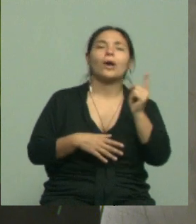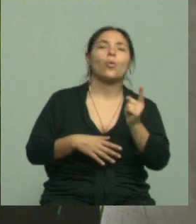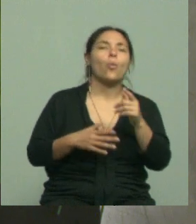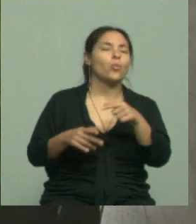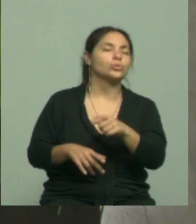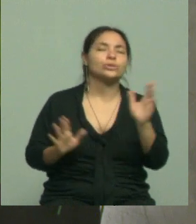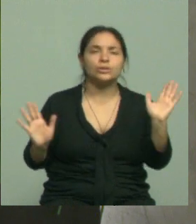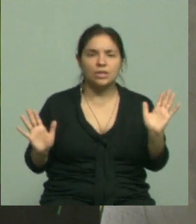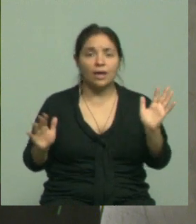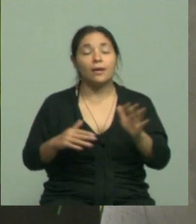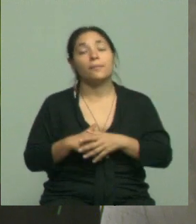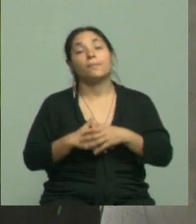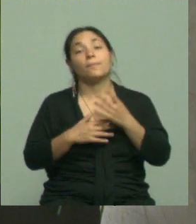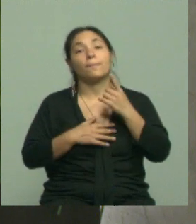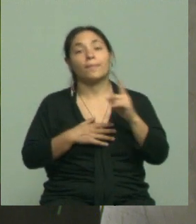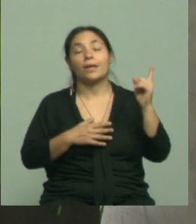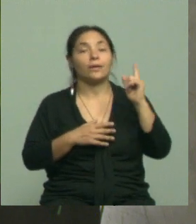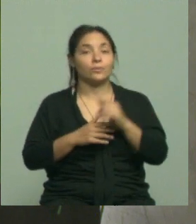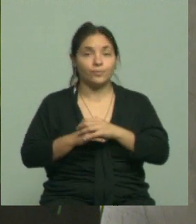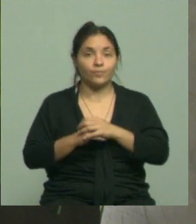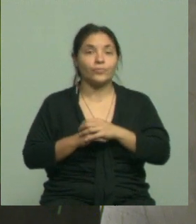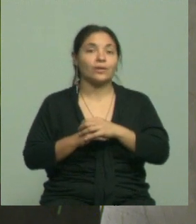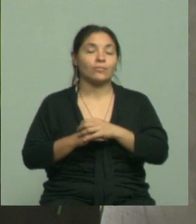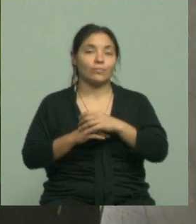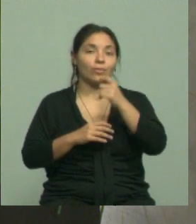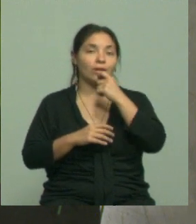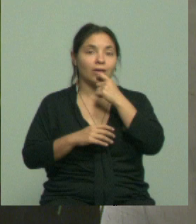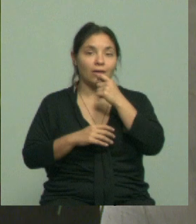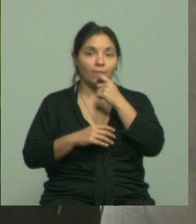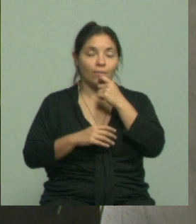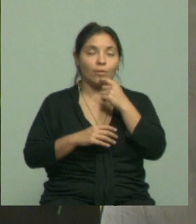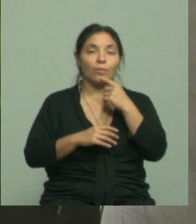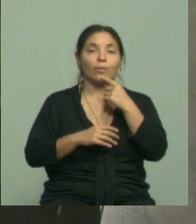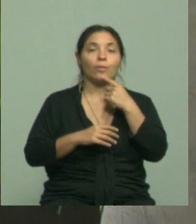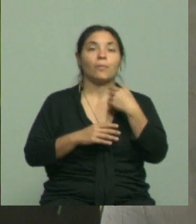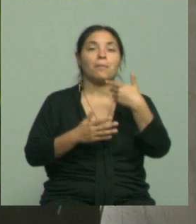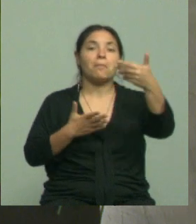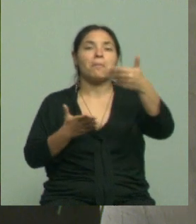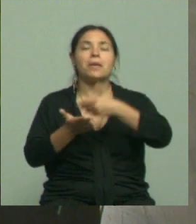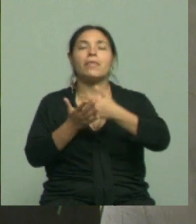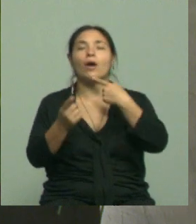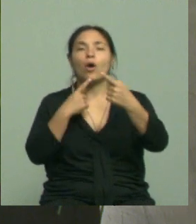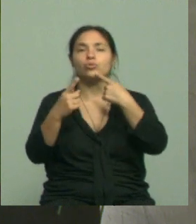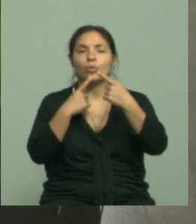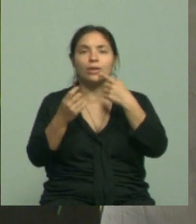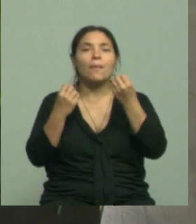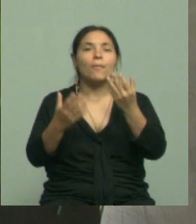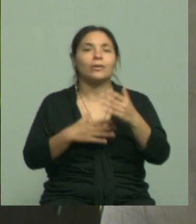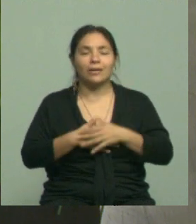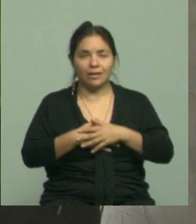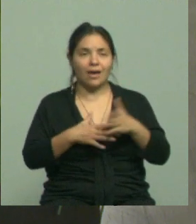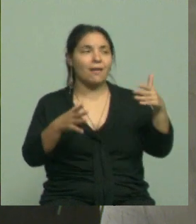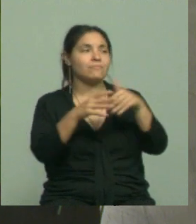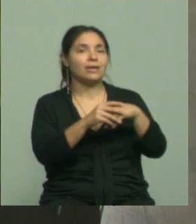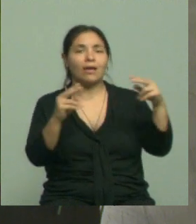Pero cuando, bueno, la demanda, como me ha pasado en el consultorio, la demanda viene porque yo iba a juntarme con mis amigas y